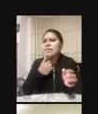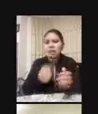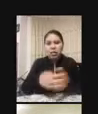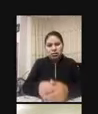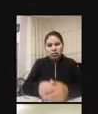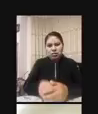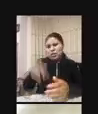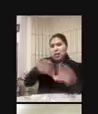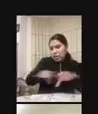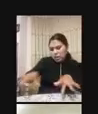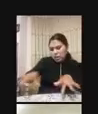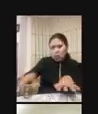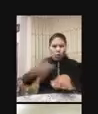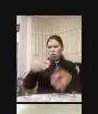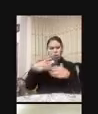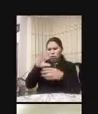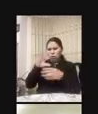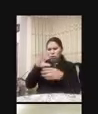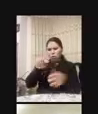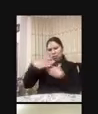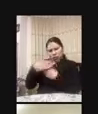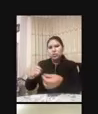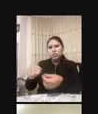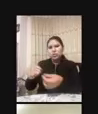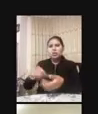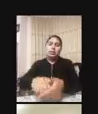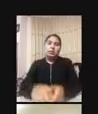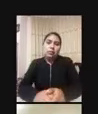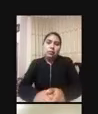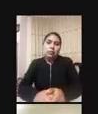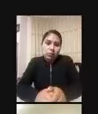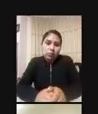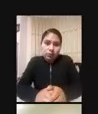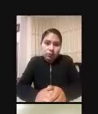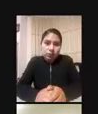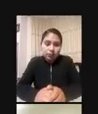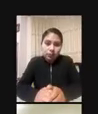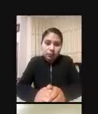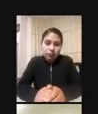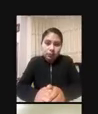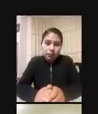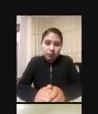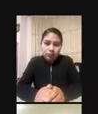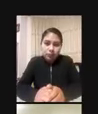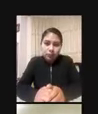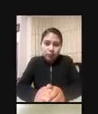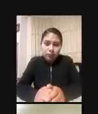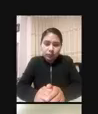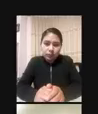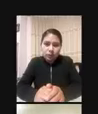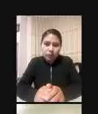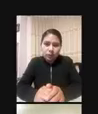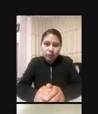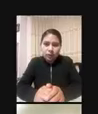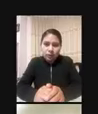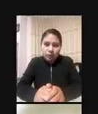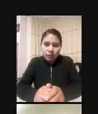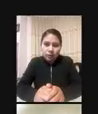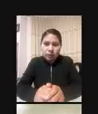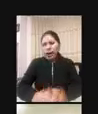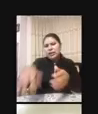cooperar. La cantidad de colutorio de pasta dental que se coloca es del tamaño de un arroz, así de poquito.